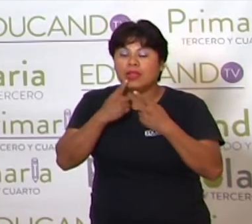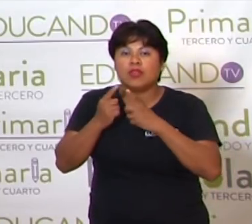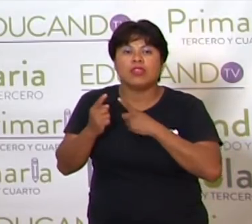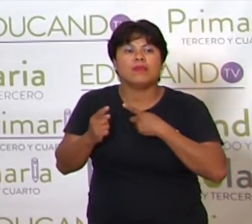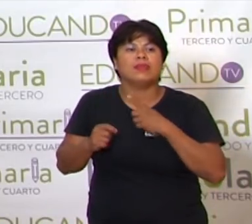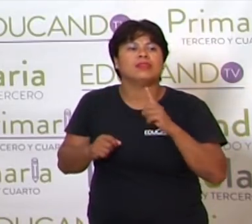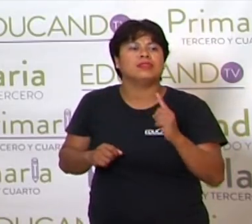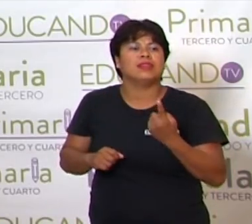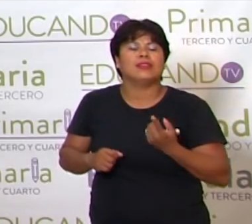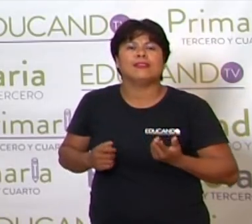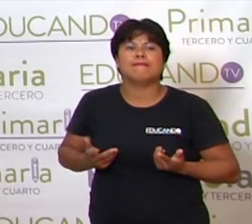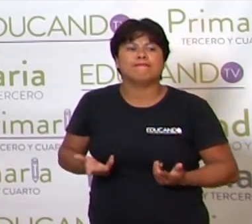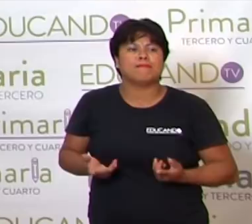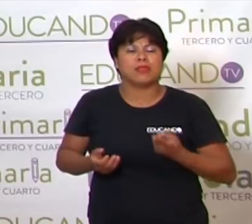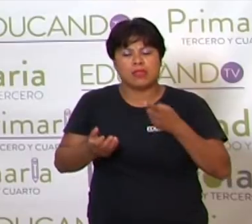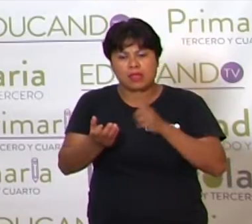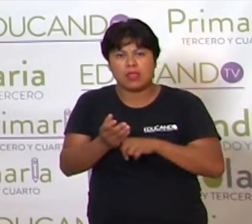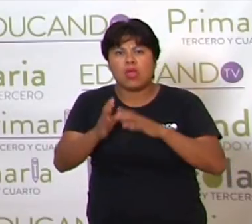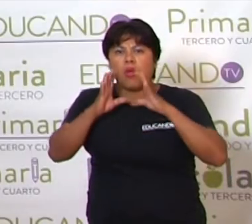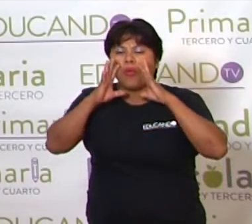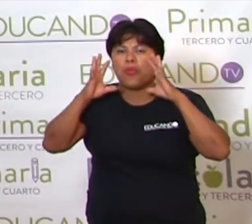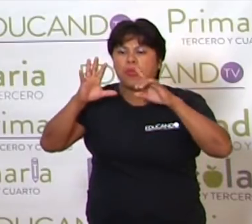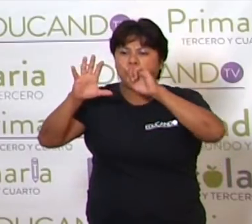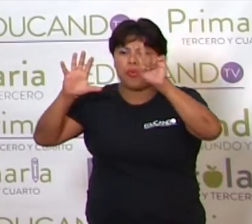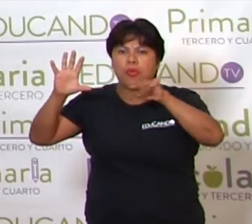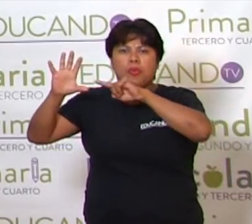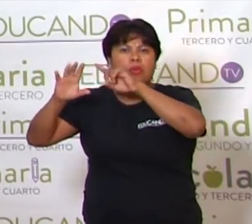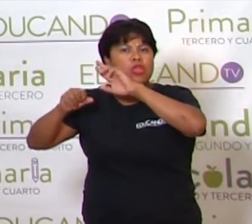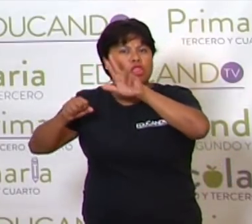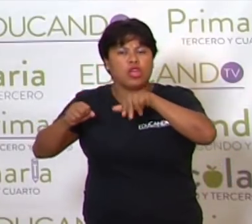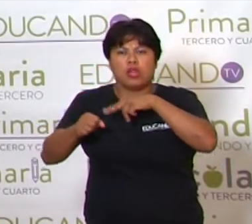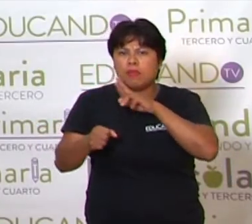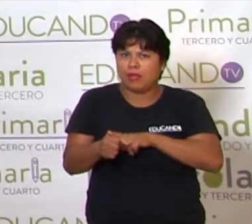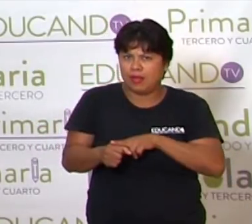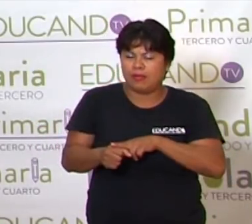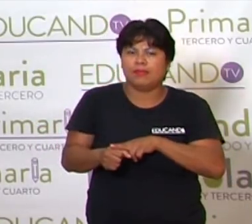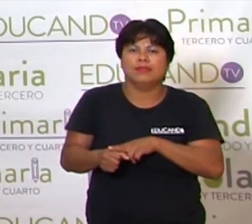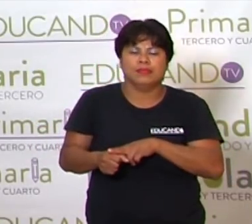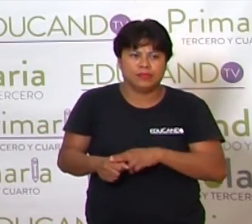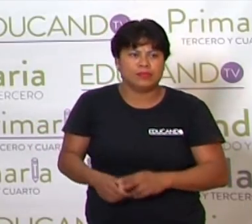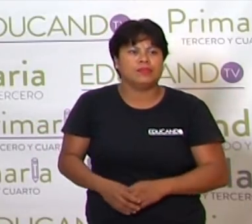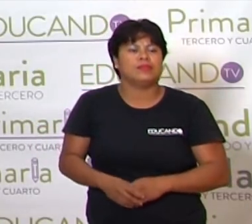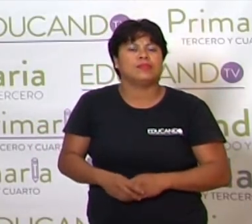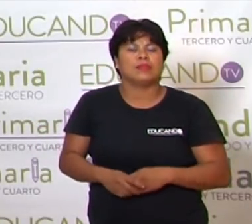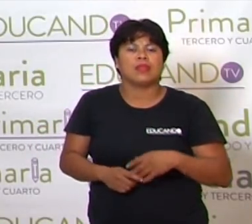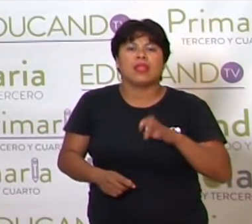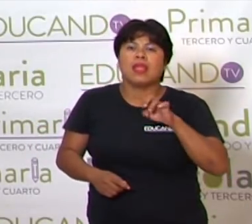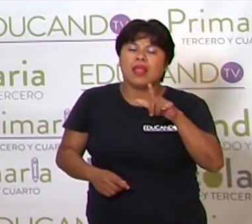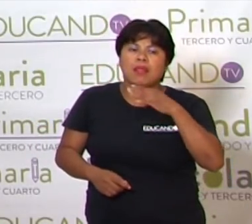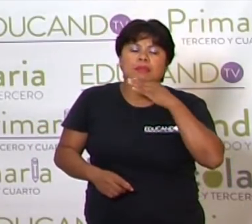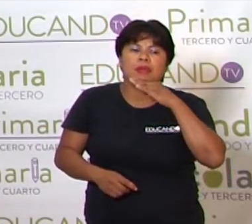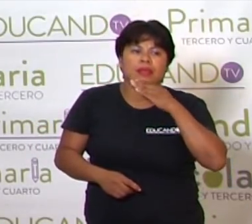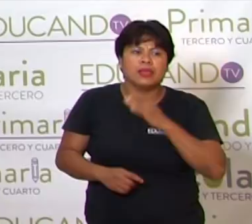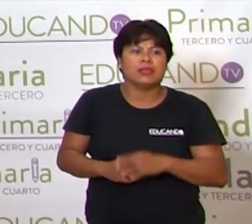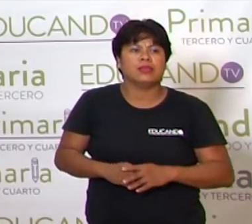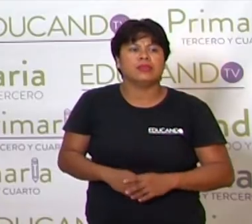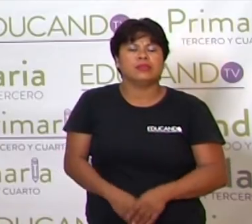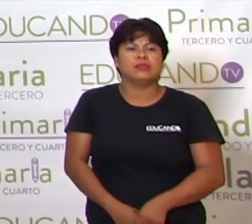ser dentro de un globo normal. Voy a escribir lo siguiente. El maíz